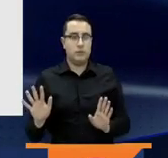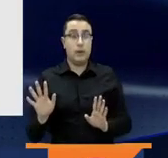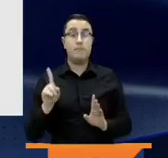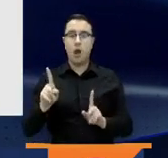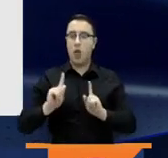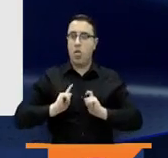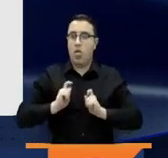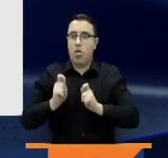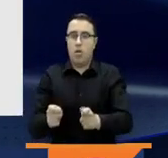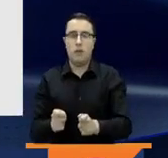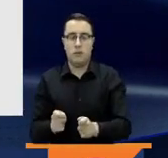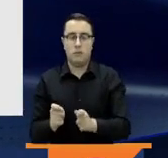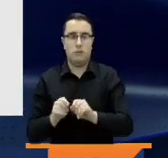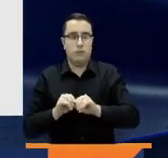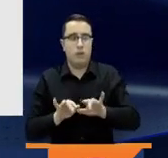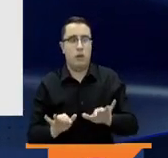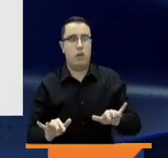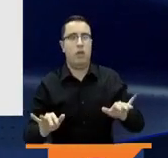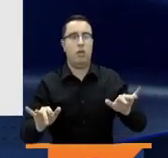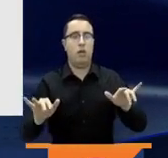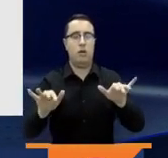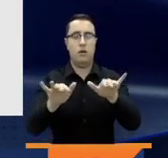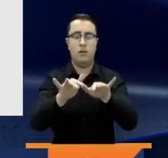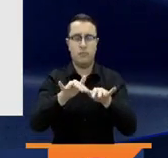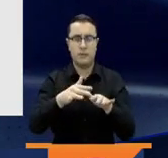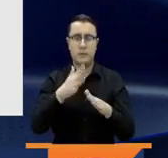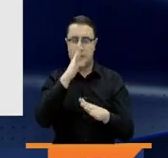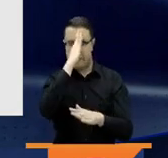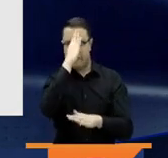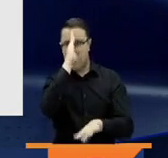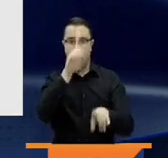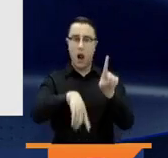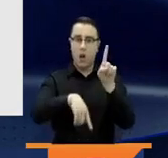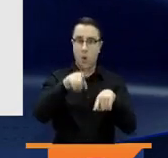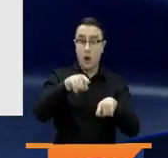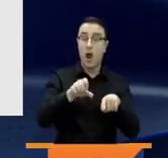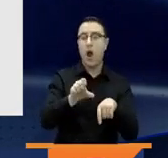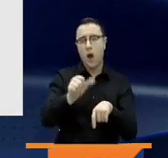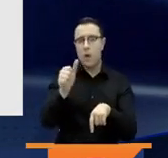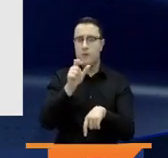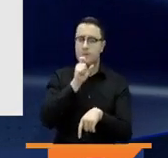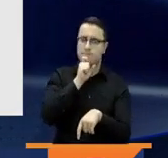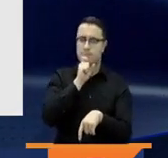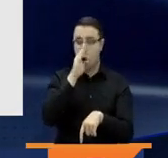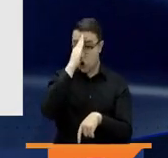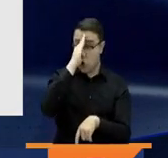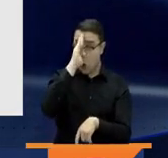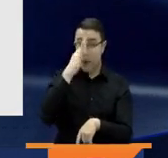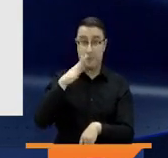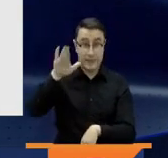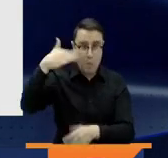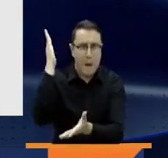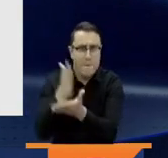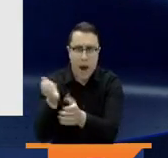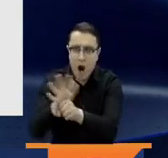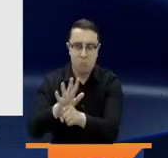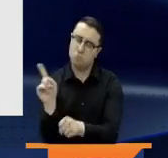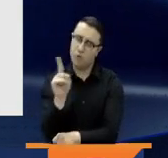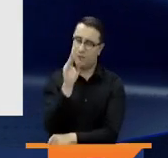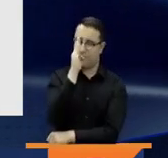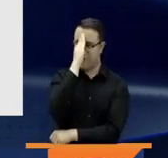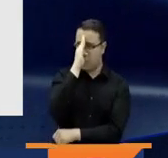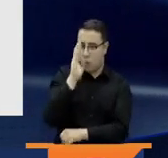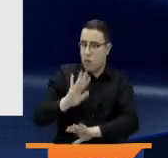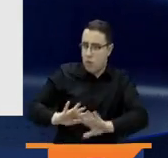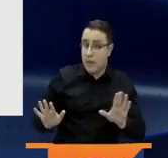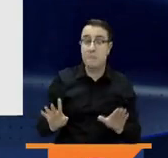contagio que pudo, en unas ha sido de sospechas, muchas más han sido de sospechas que efectivamente el contagio, pero la